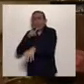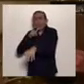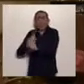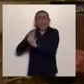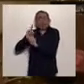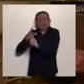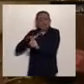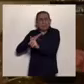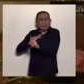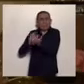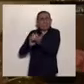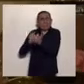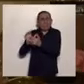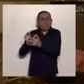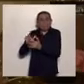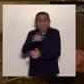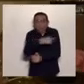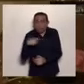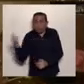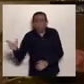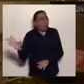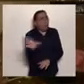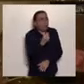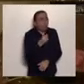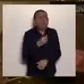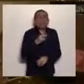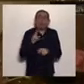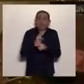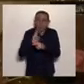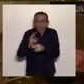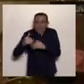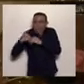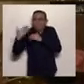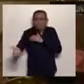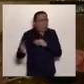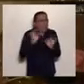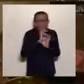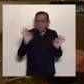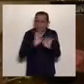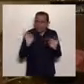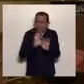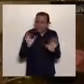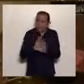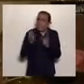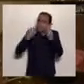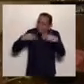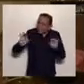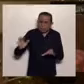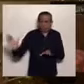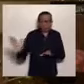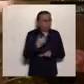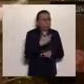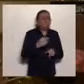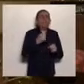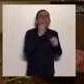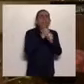que faltaran. Bueno, Jesús nos cuida a todos. Nadie se queda afuera de la posibilidad de la salvación. Esa es